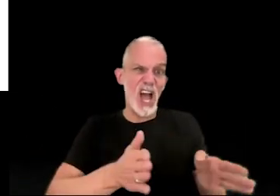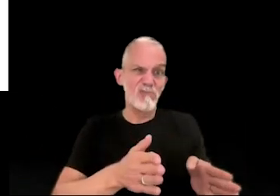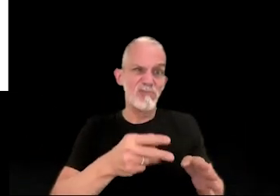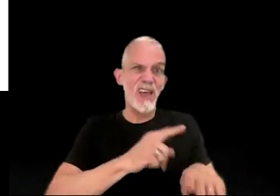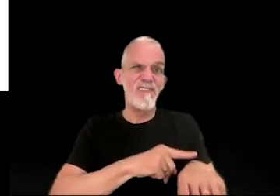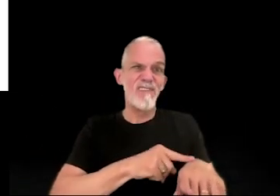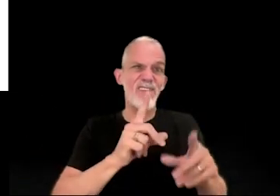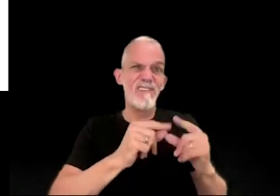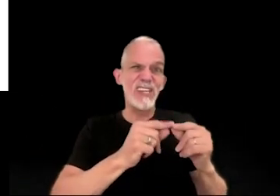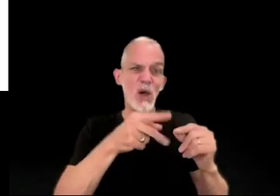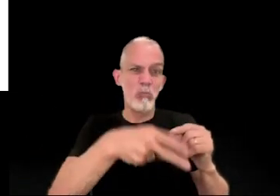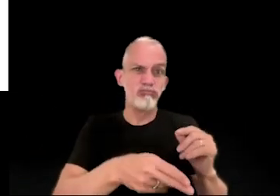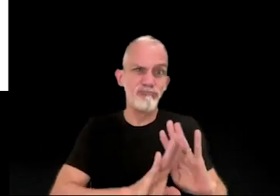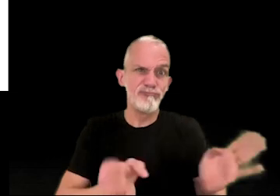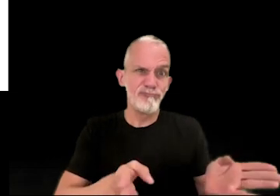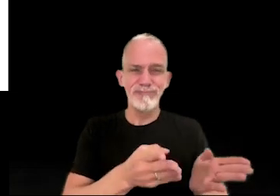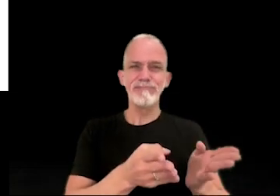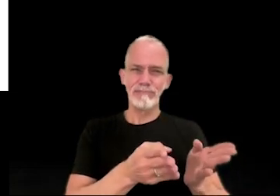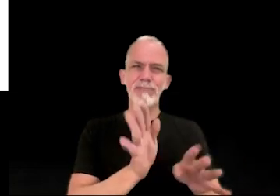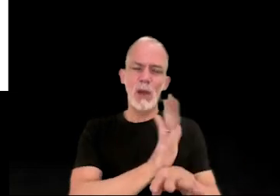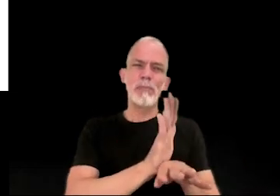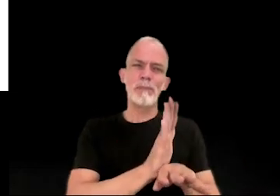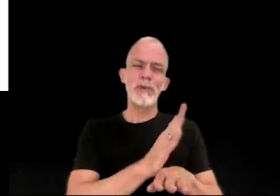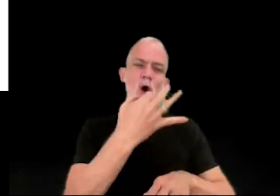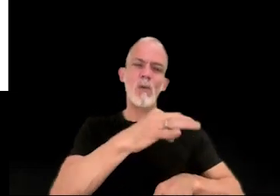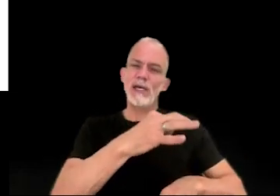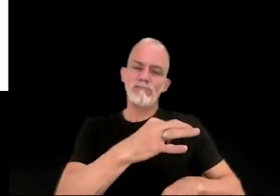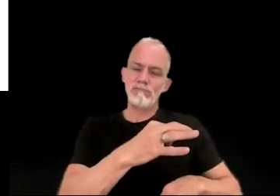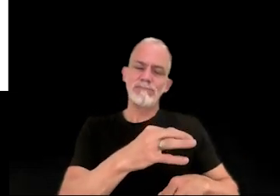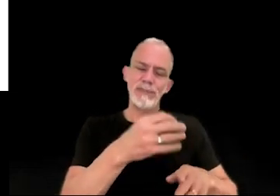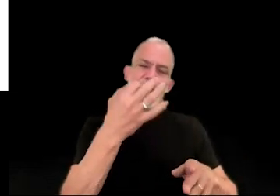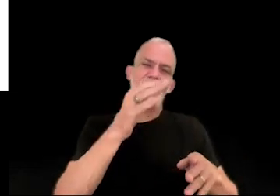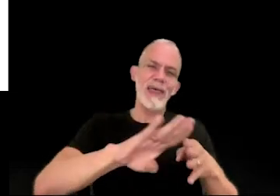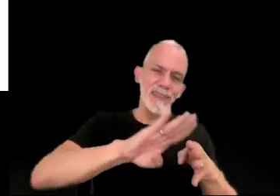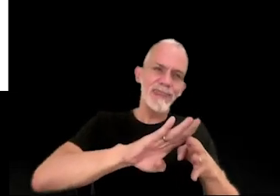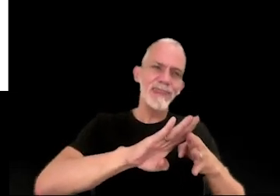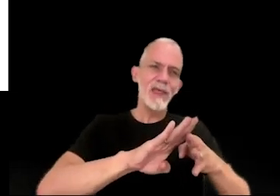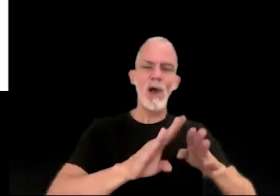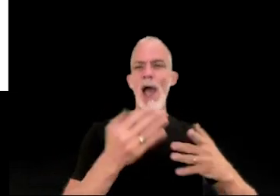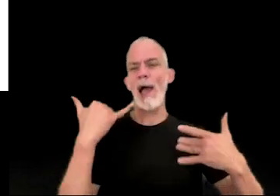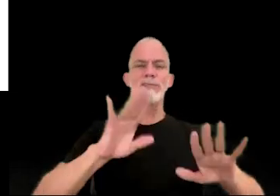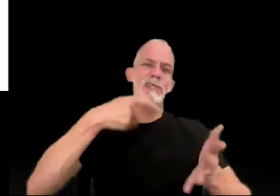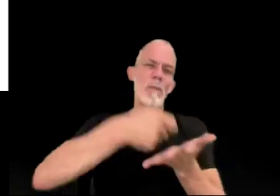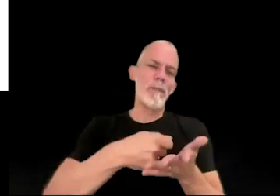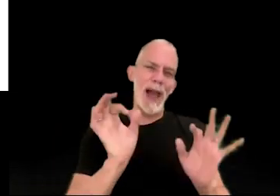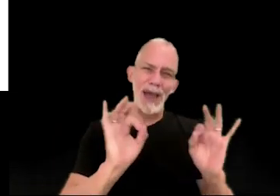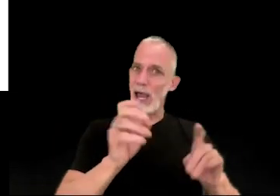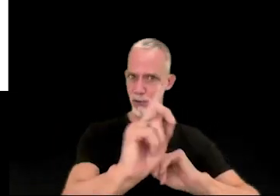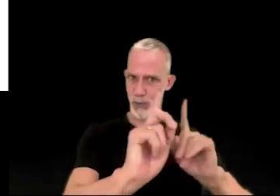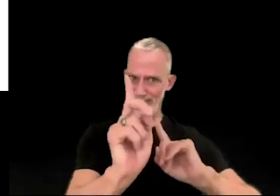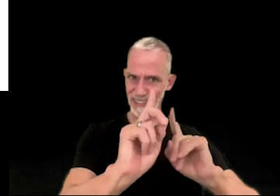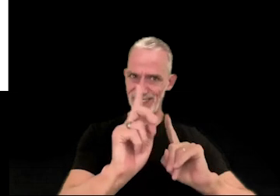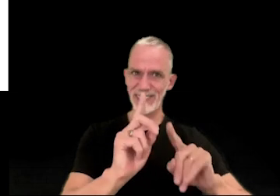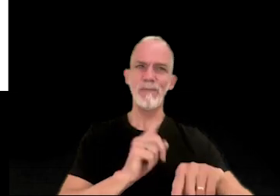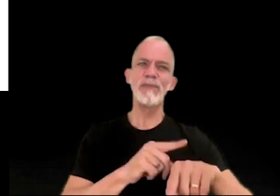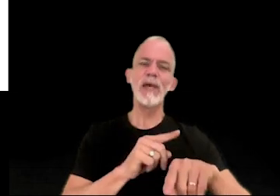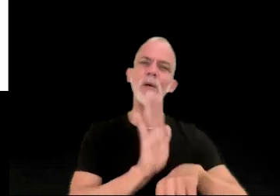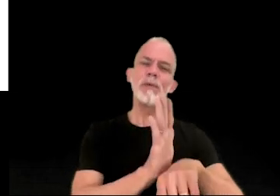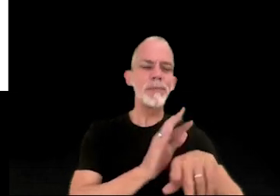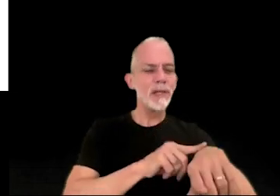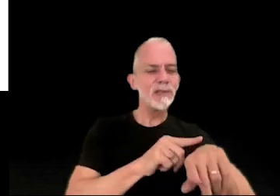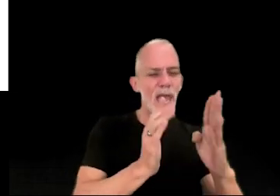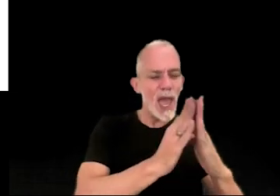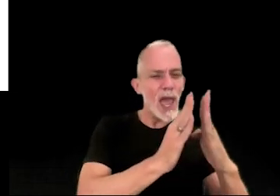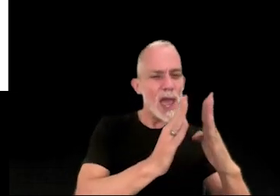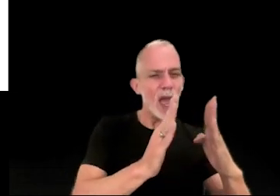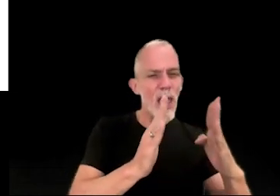prescripción convierte en natural esa obligación, no es que libera al contribuyente del pago. ¿Y por qué podría generarse la situación de que un